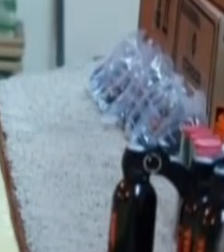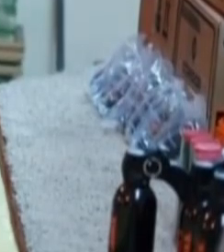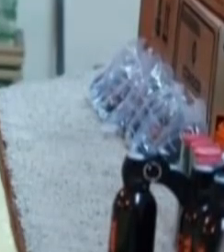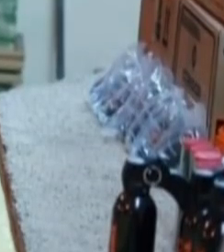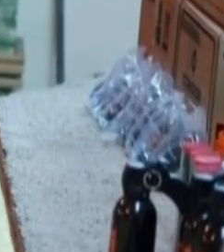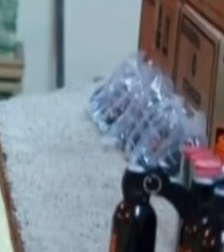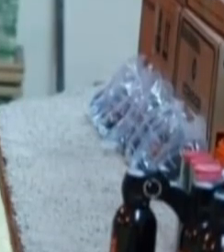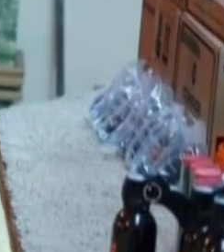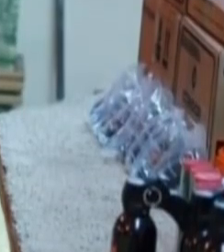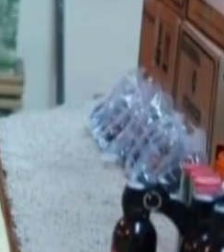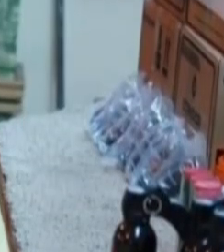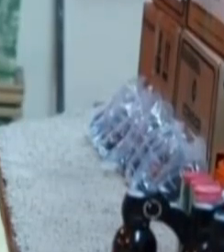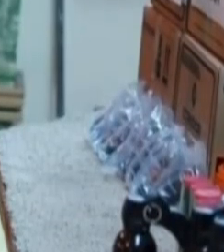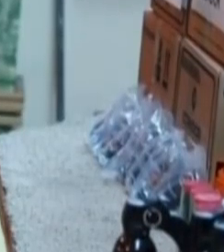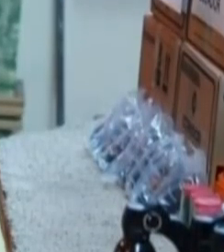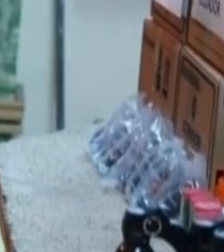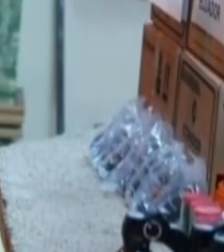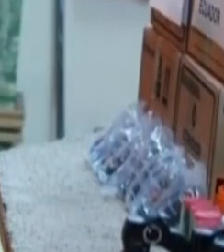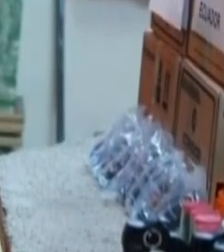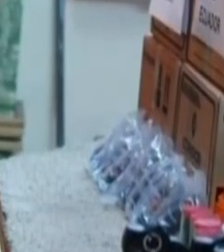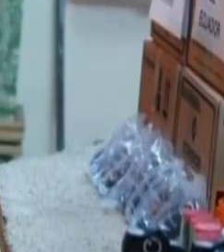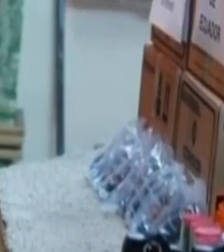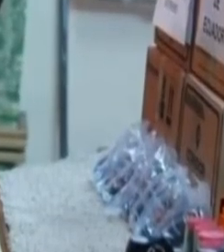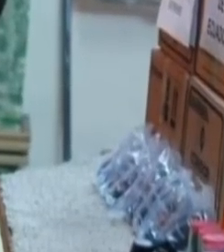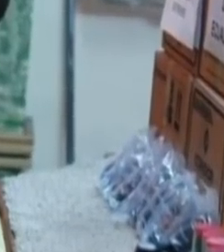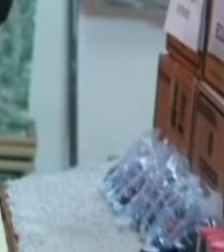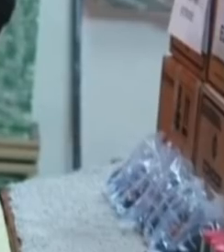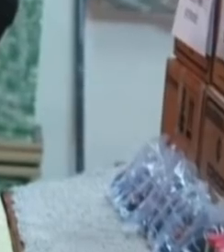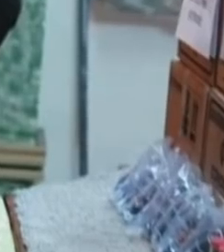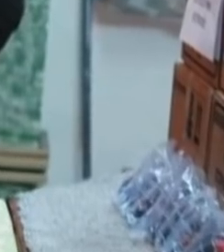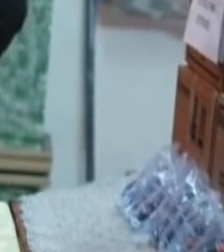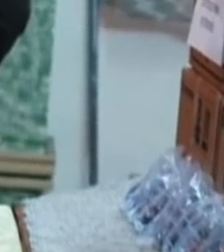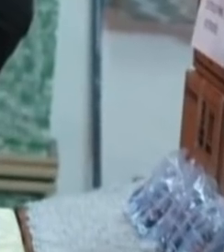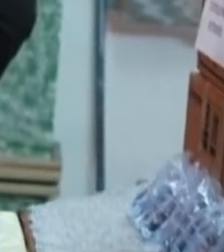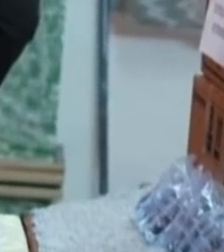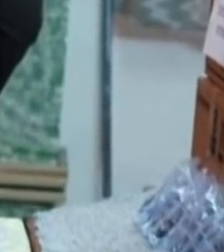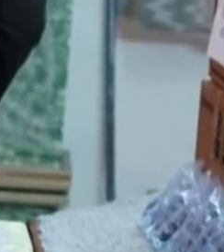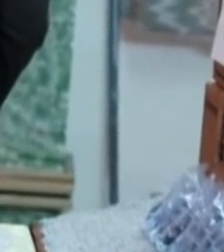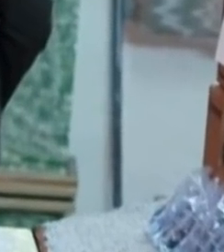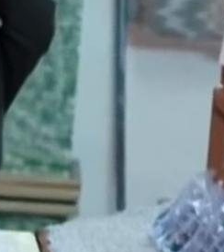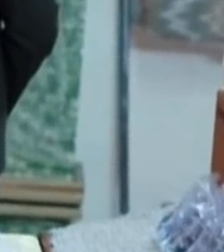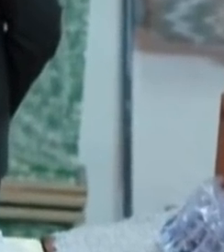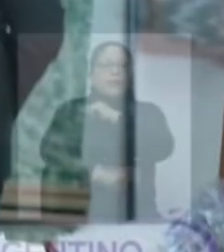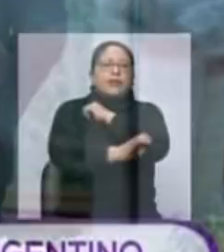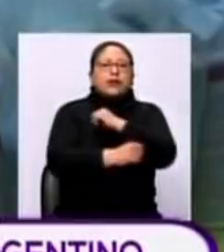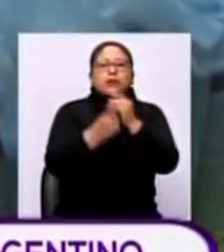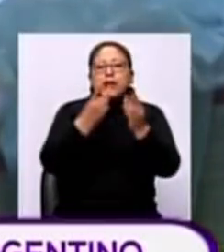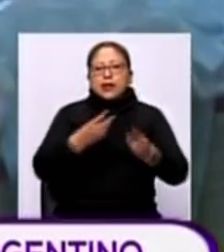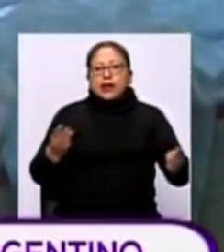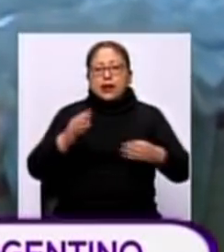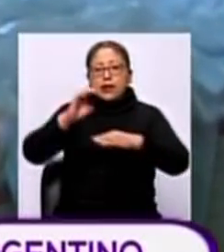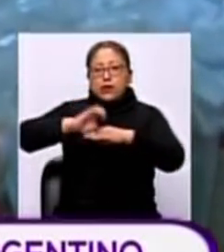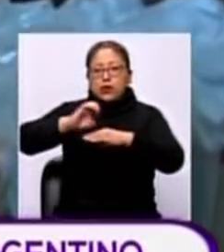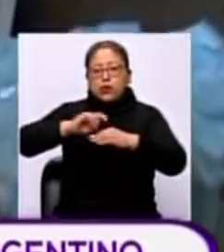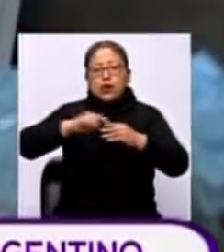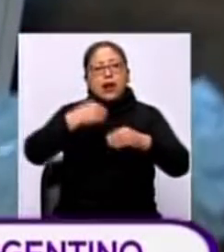Estado en Bolivia, sino que habría otros países que también habrían intervenido de acuerdo a lo que dice Evo Morales. Esto por un lado. Y por otro